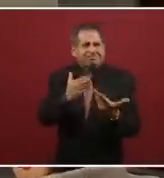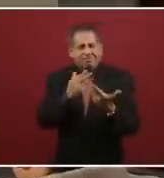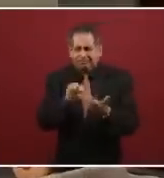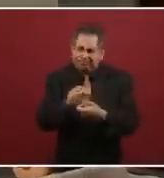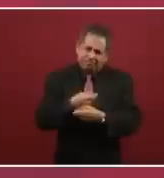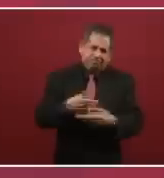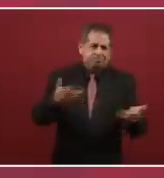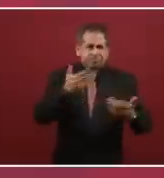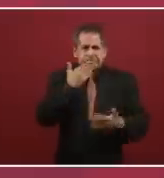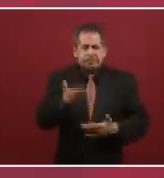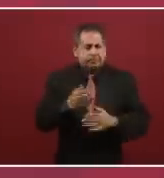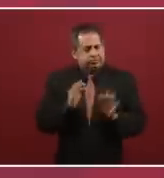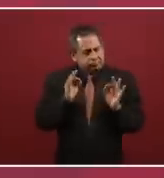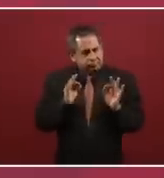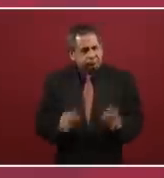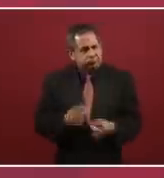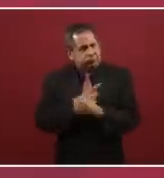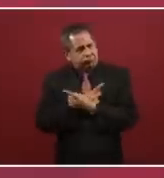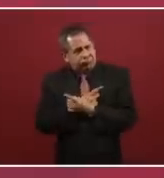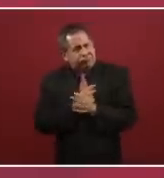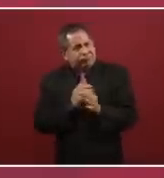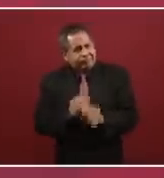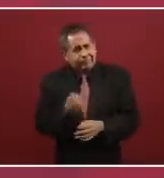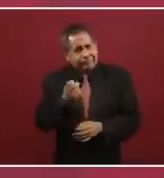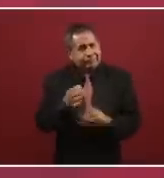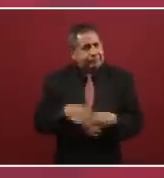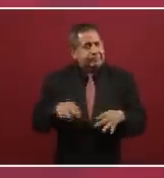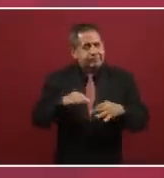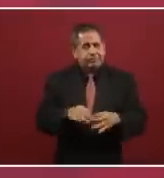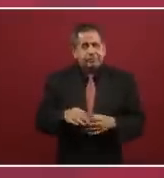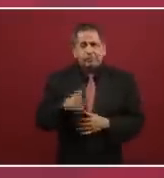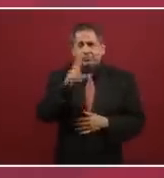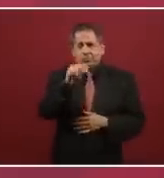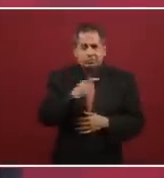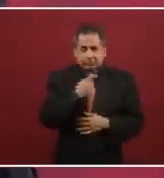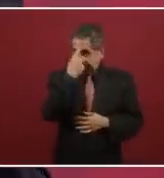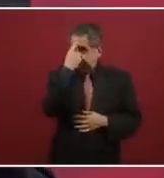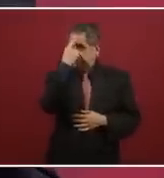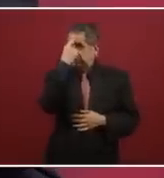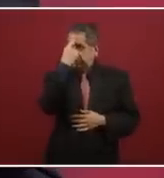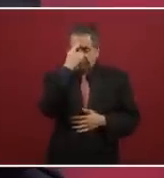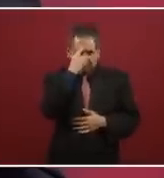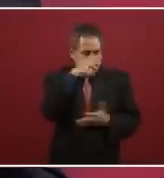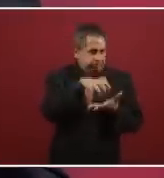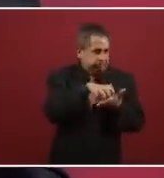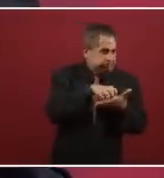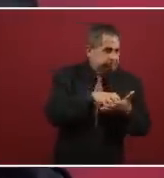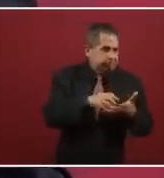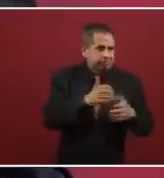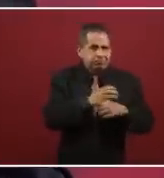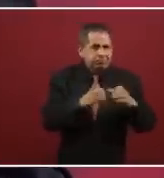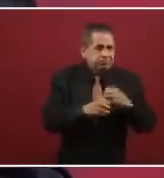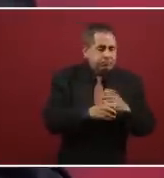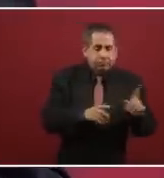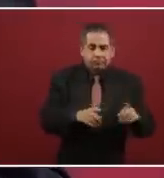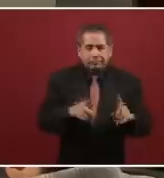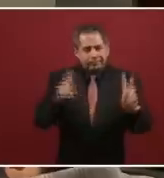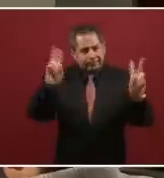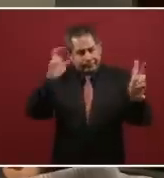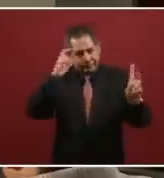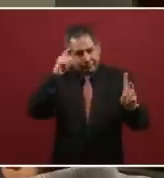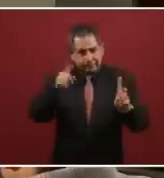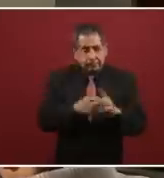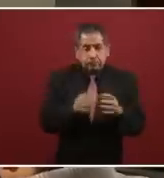que no reine, predomine lo material. No solo de pan vive el